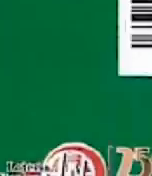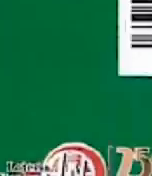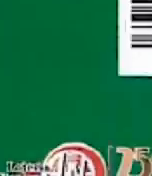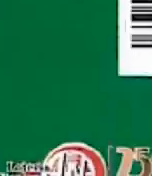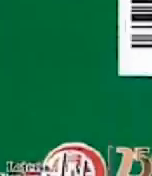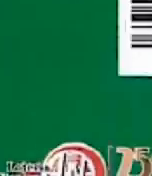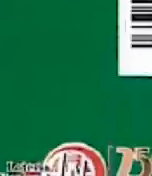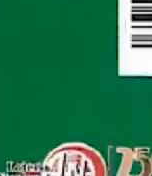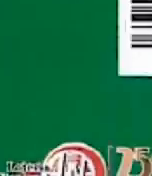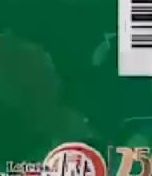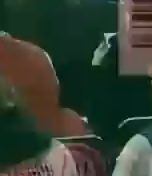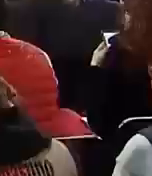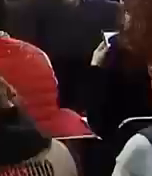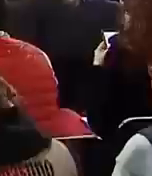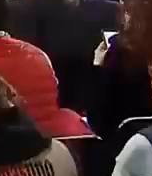Prestan.